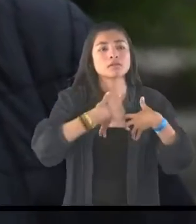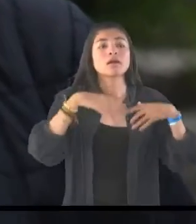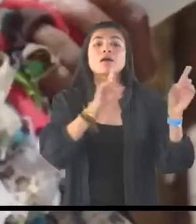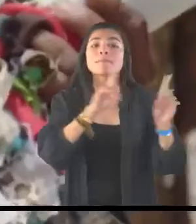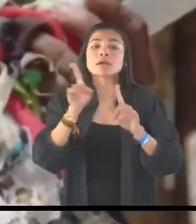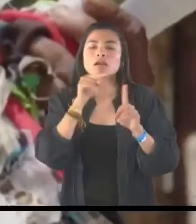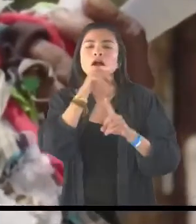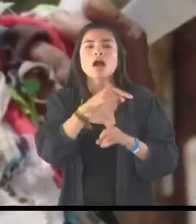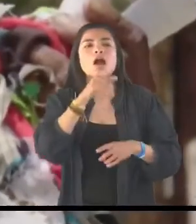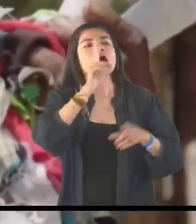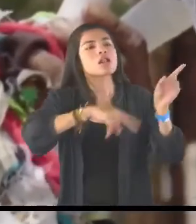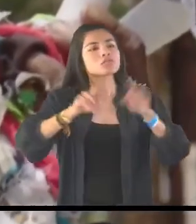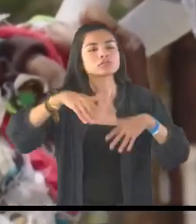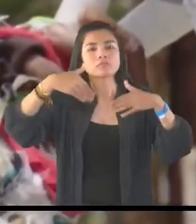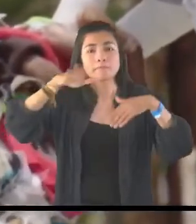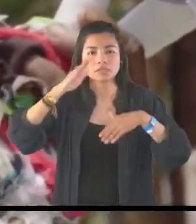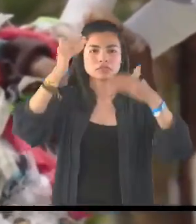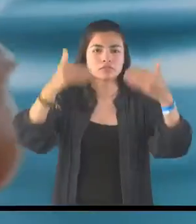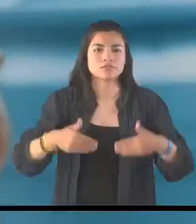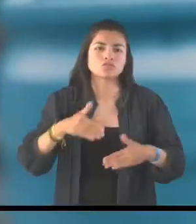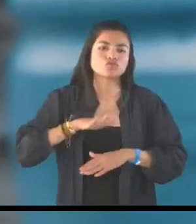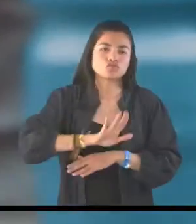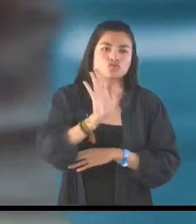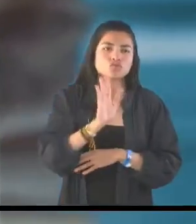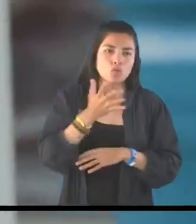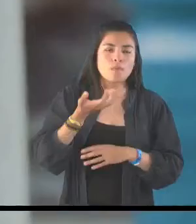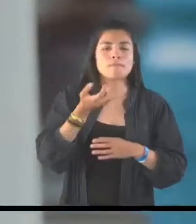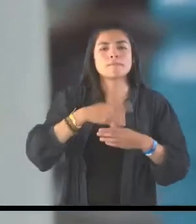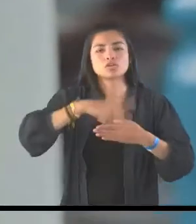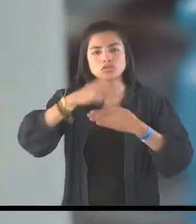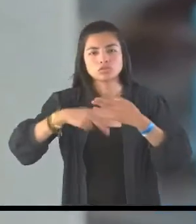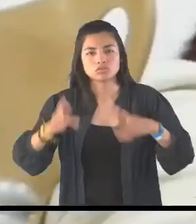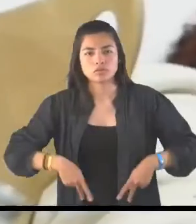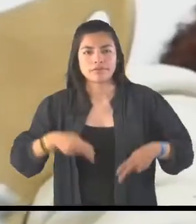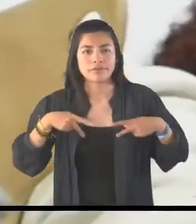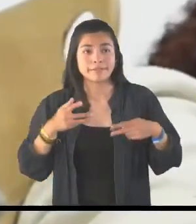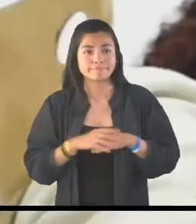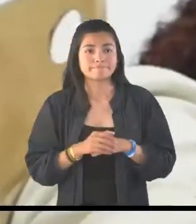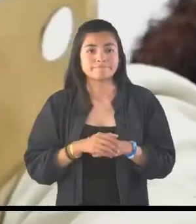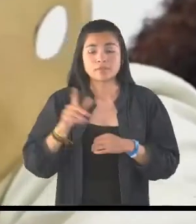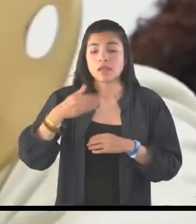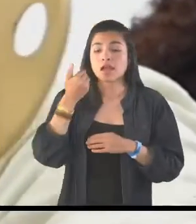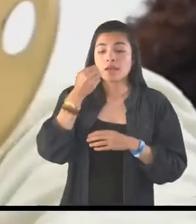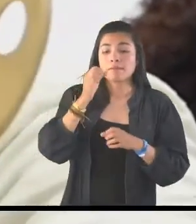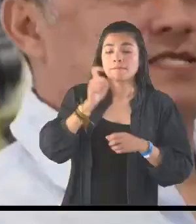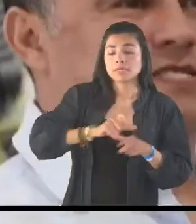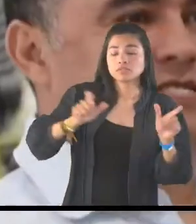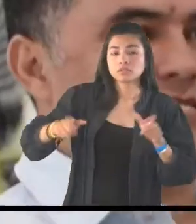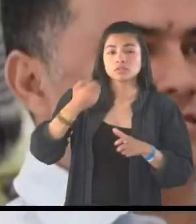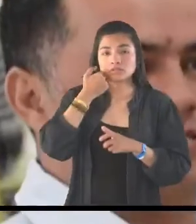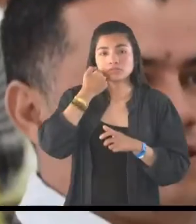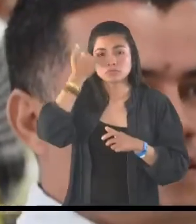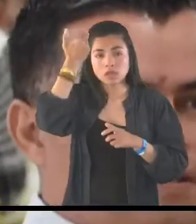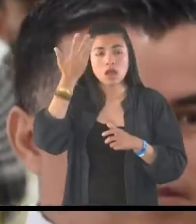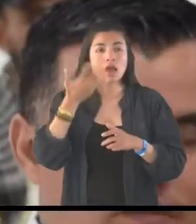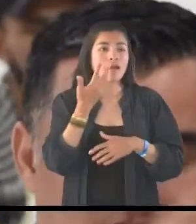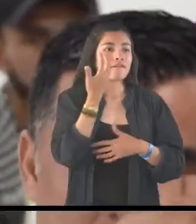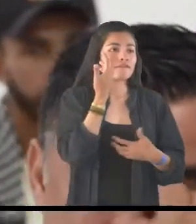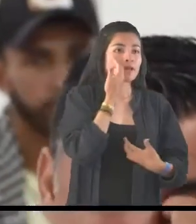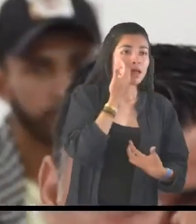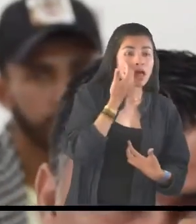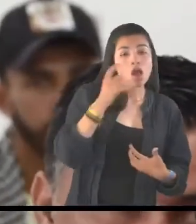mayores barreras para reconstruir sus proyectos de vida. Las víctimas adultas mayores, con enfermedades o con algún tipo